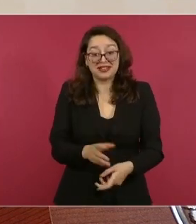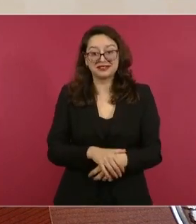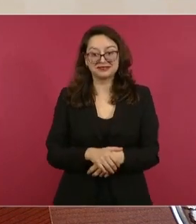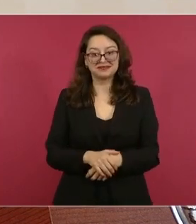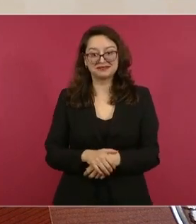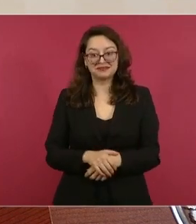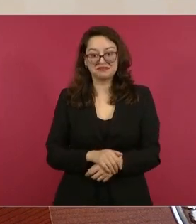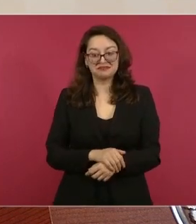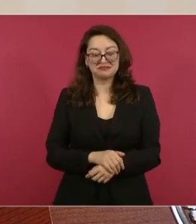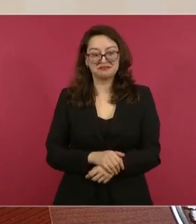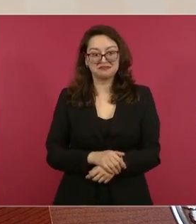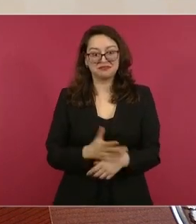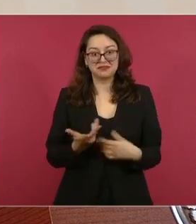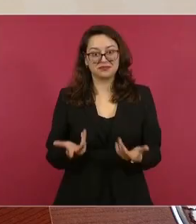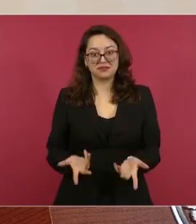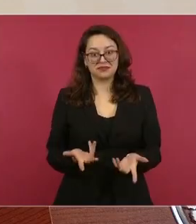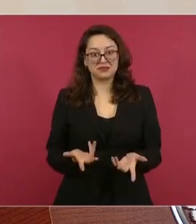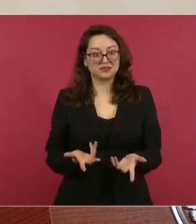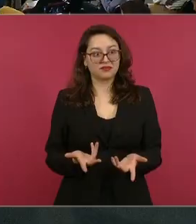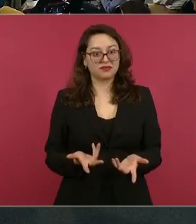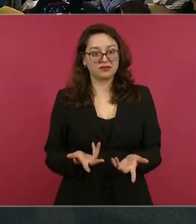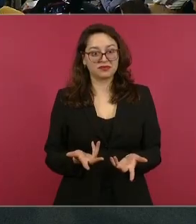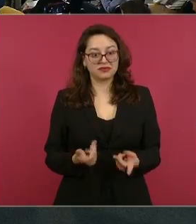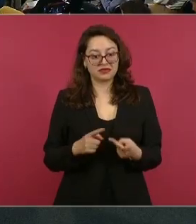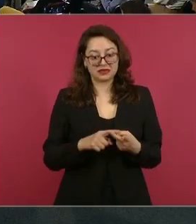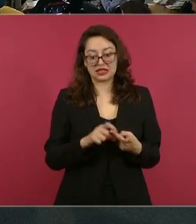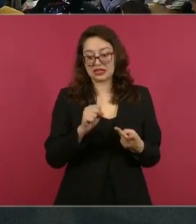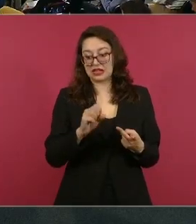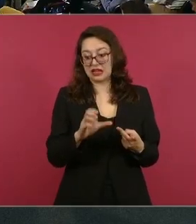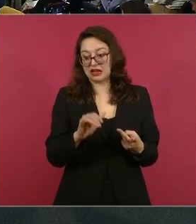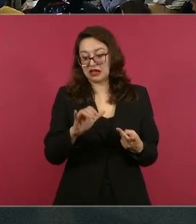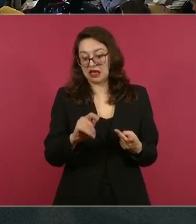Comunicaciones no lo puede todo.